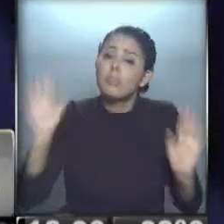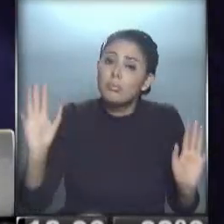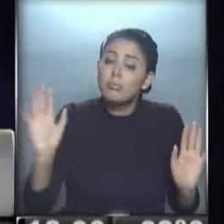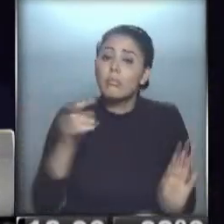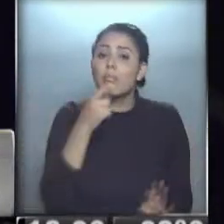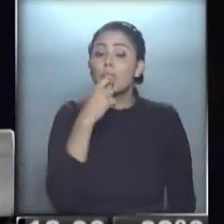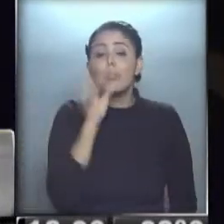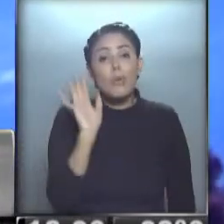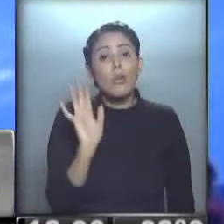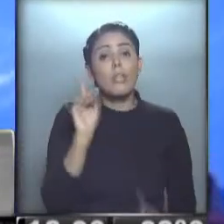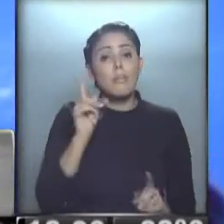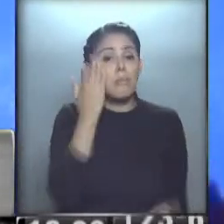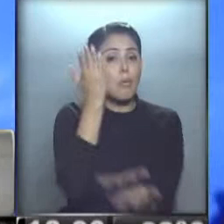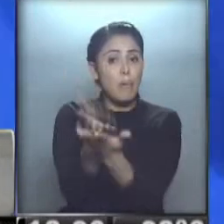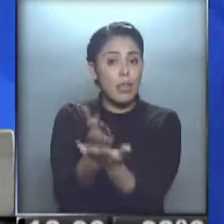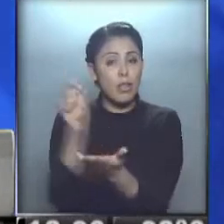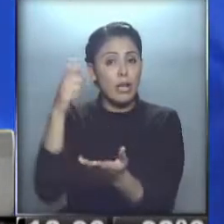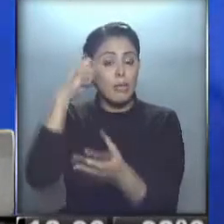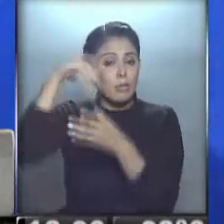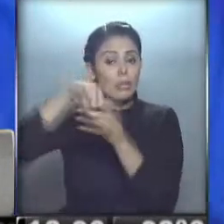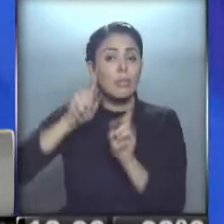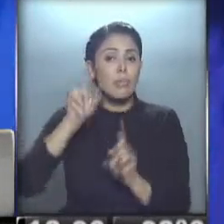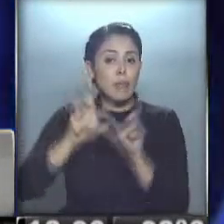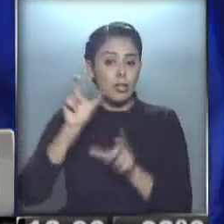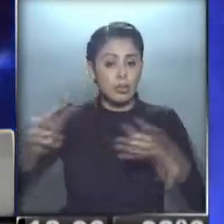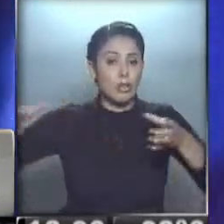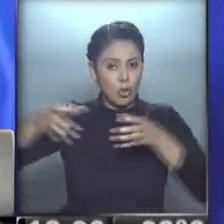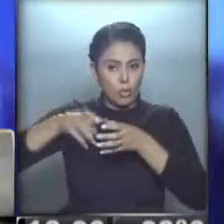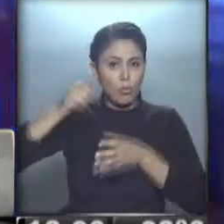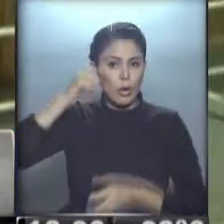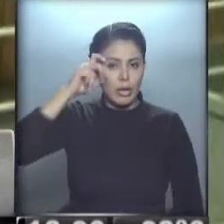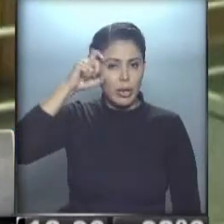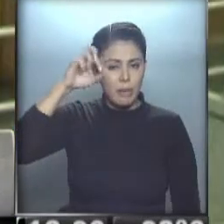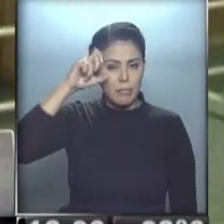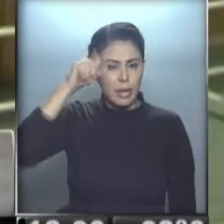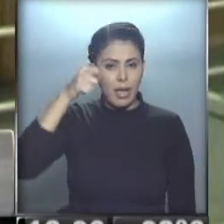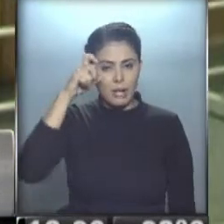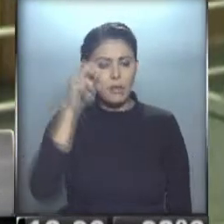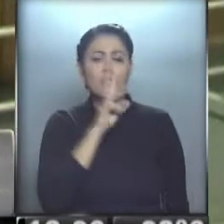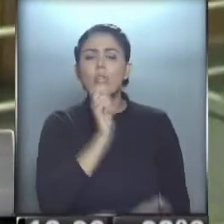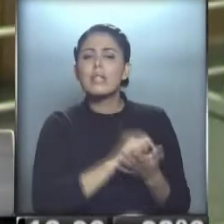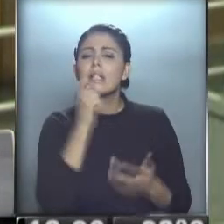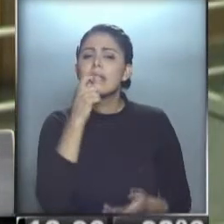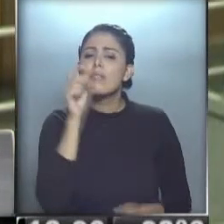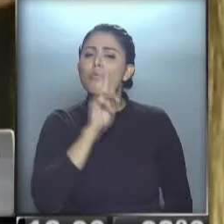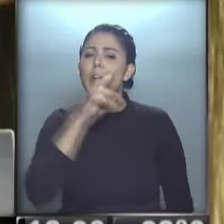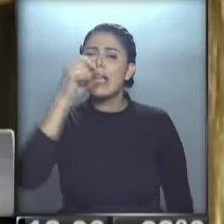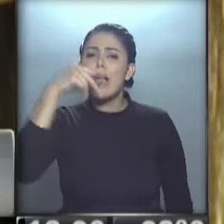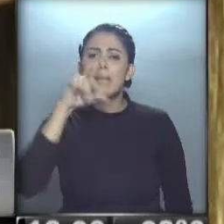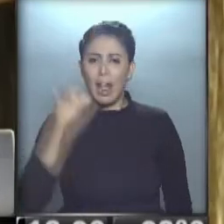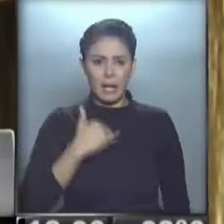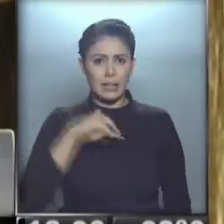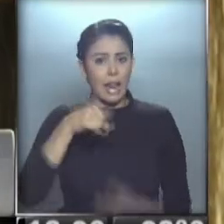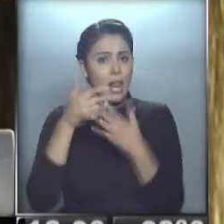en esto que le envió a la cámara diputados estén incluidos los activistas en el caso en que camila quede liberada y voló argentina usted